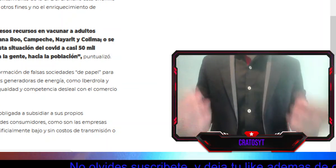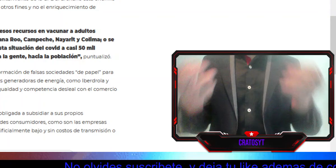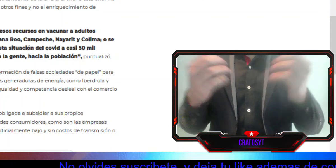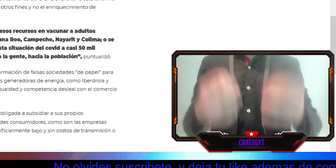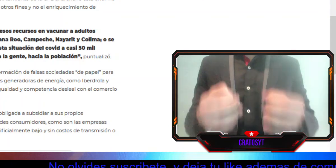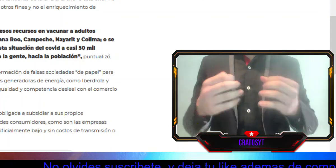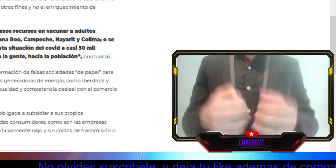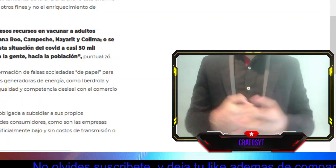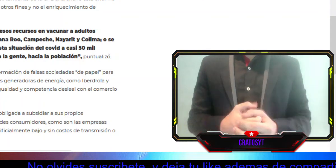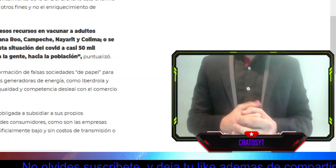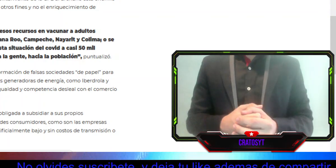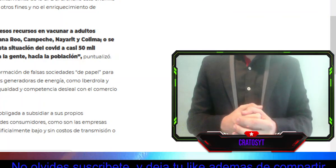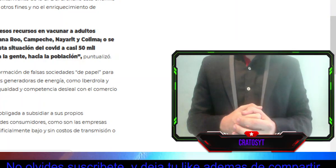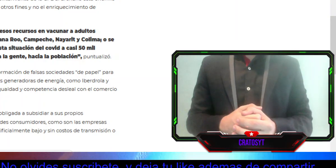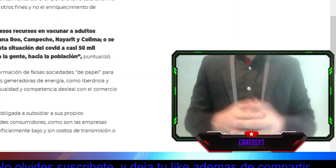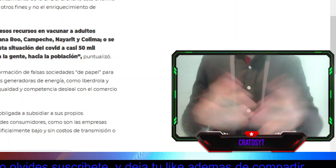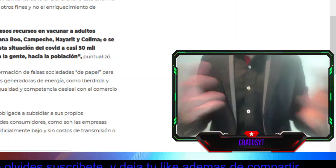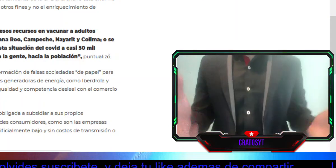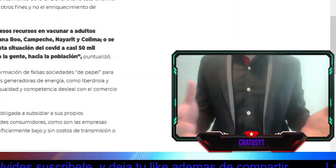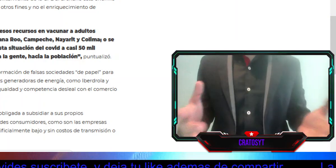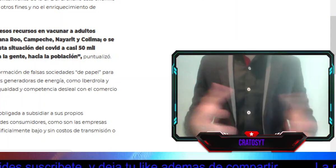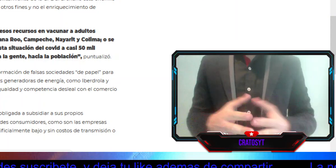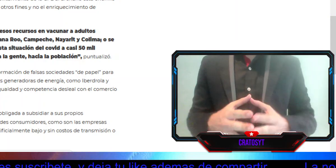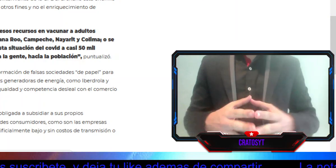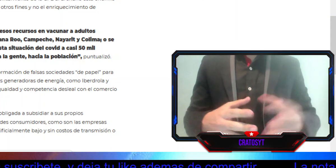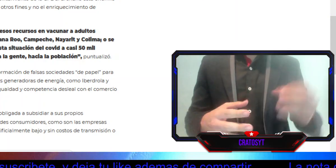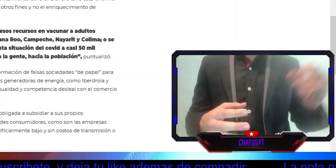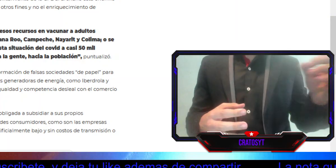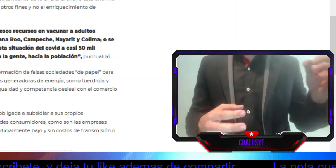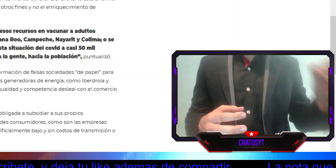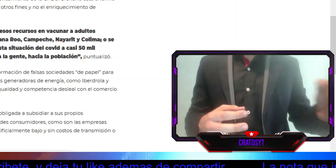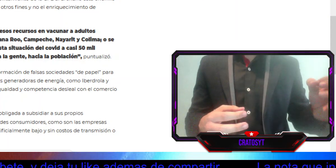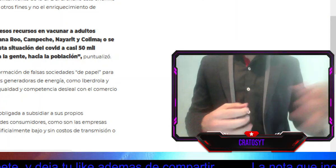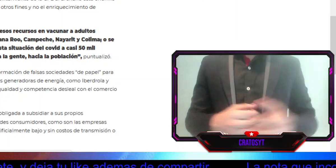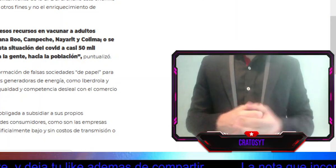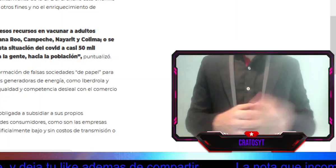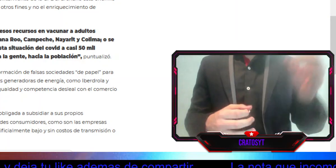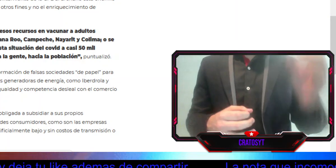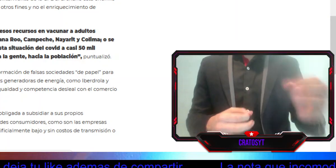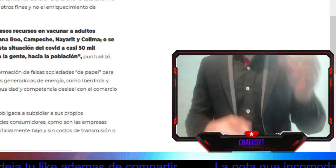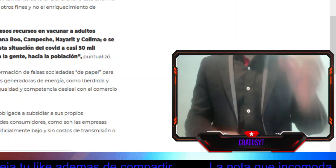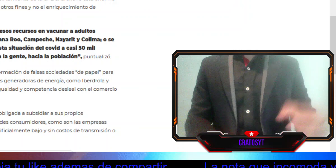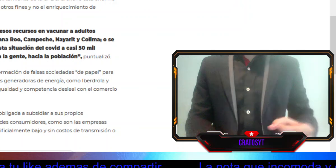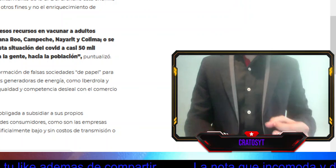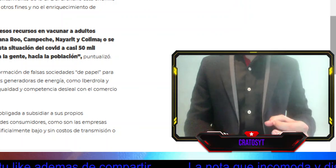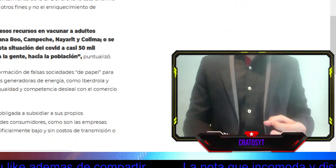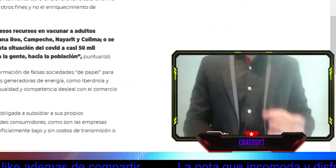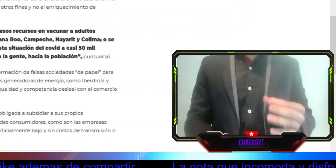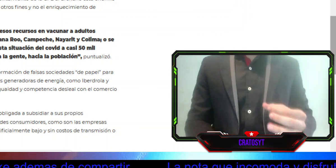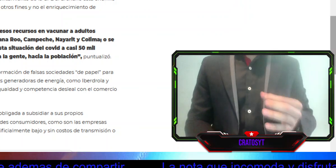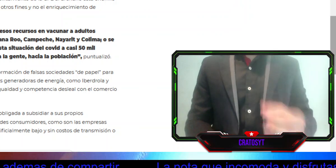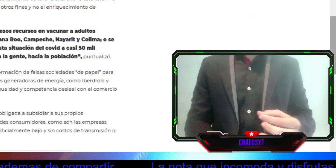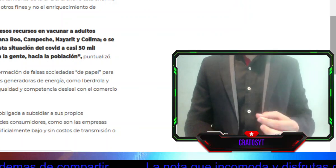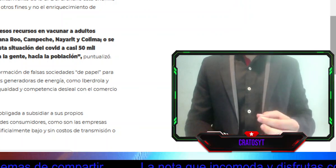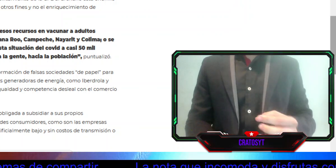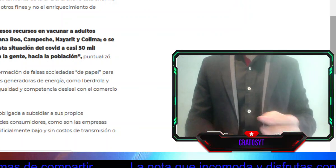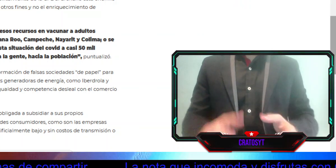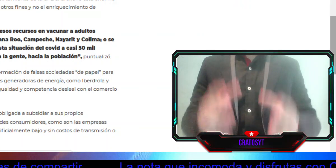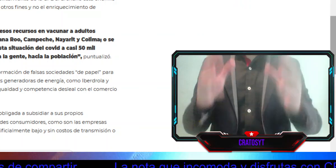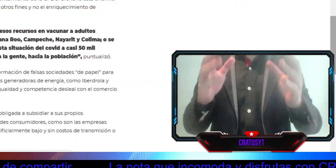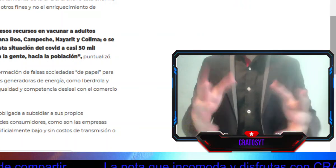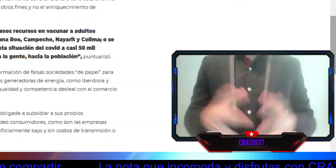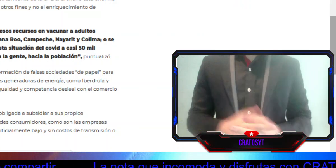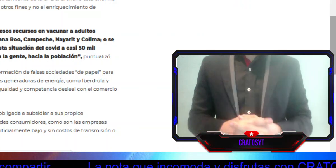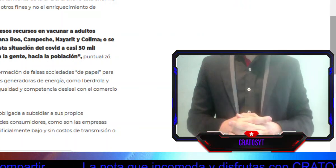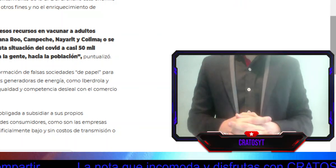ello, es que lo que el día de hoy se está buscando es lo correcto. No podemos permitir que el privado sean los más beneficiados por este concepto, porque créanme que